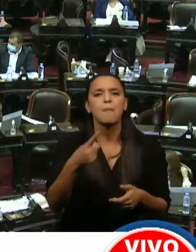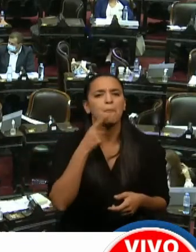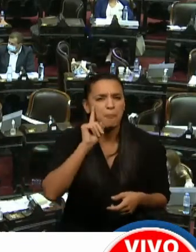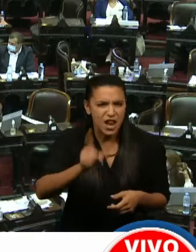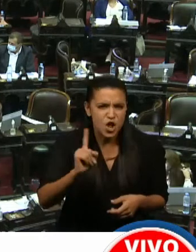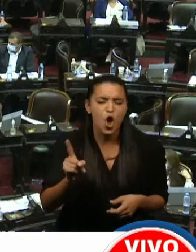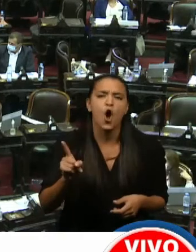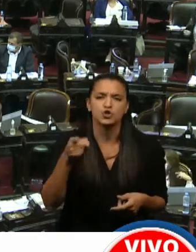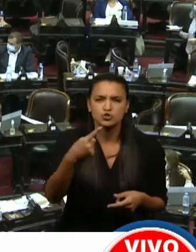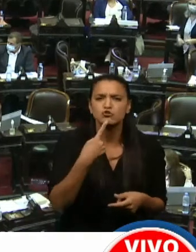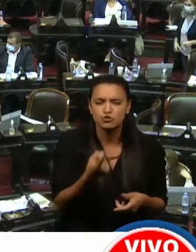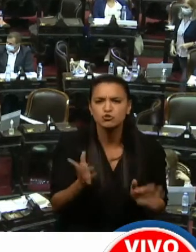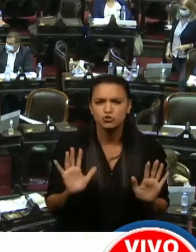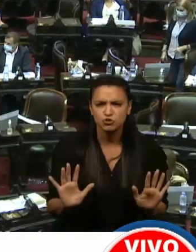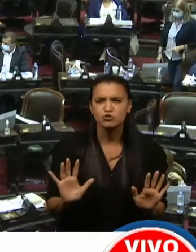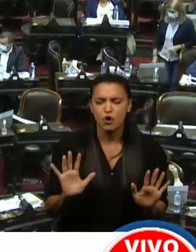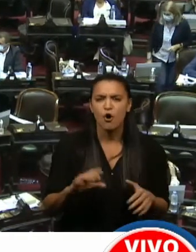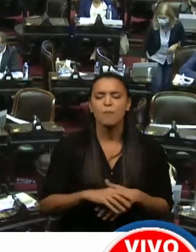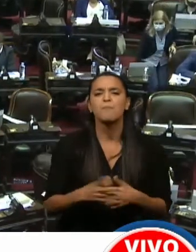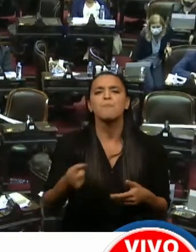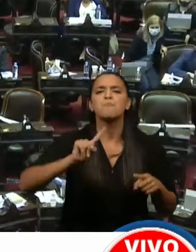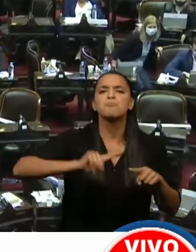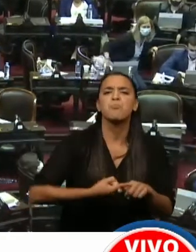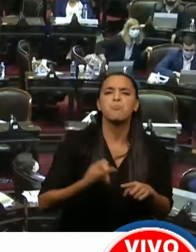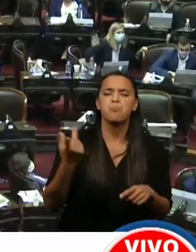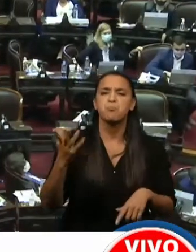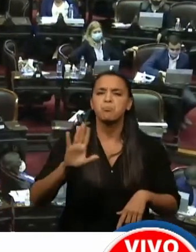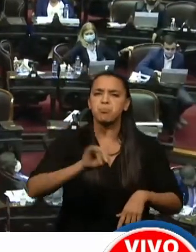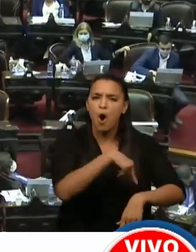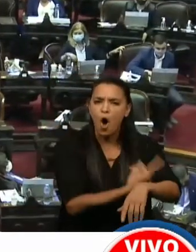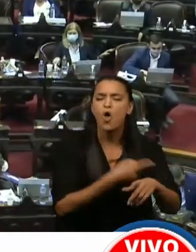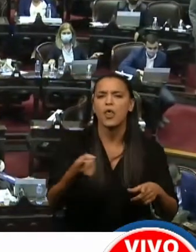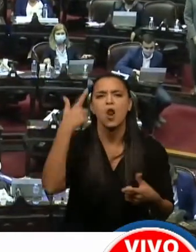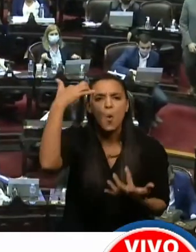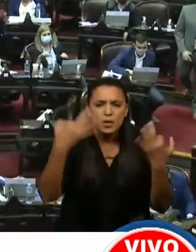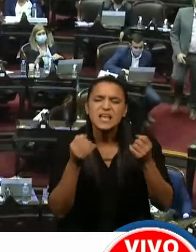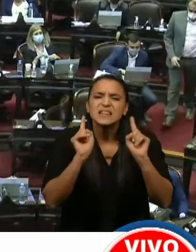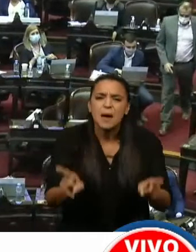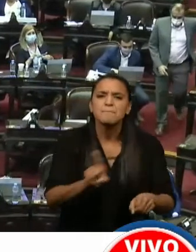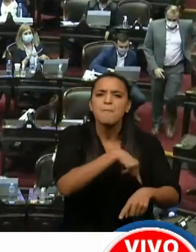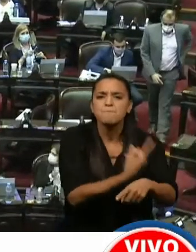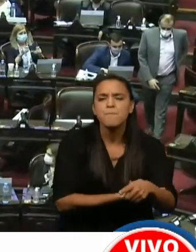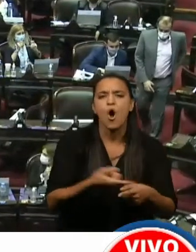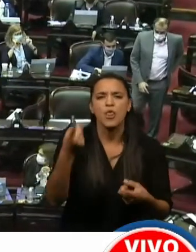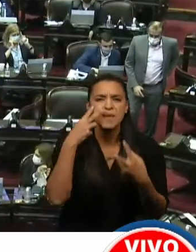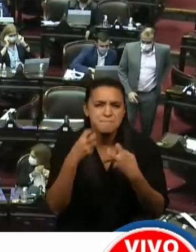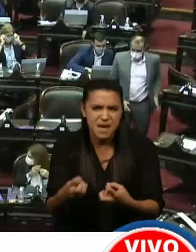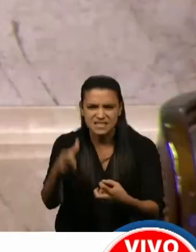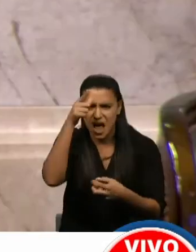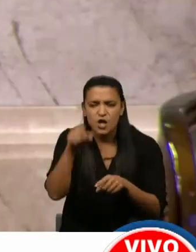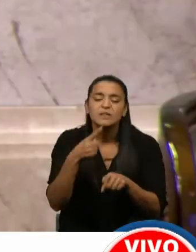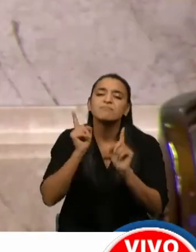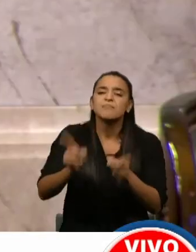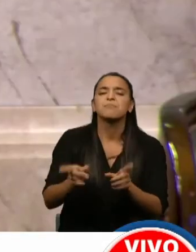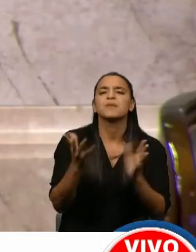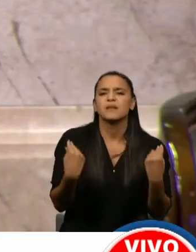peligroso y oscuro entre medios de comunicación, poder político, poder judicial y el poder de los servicios de inteligencia es otra